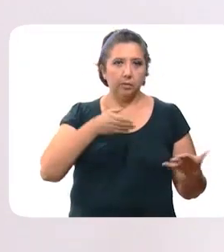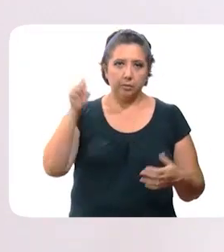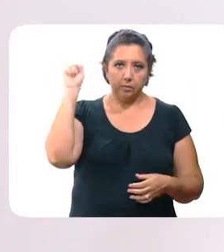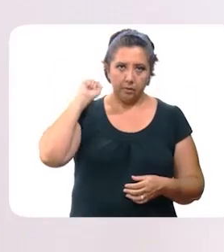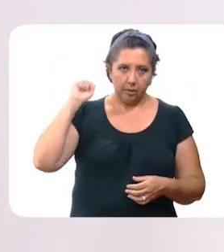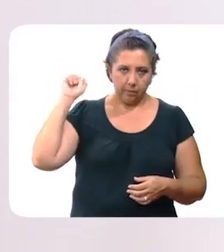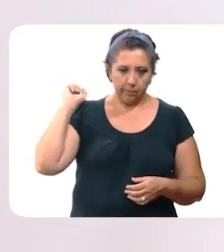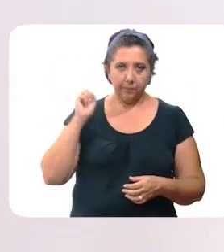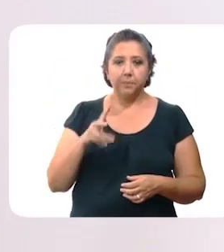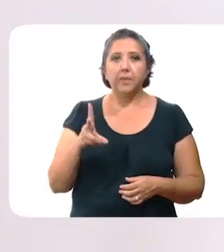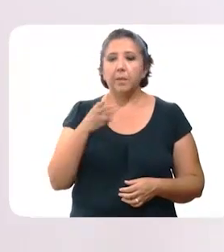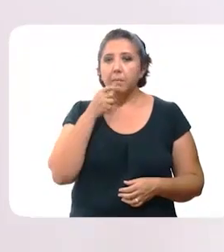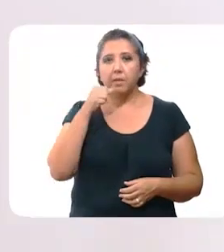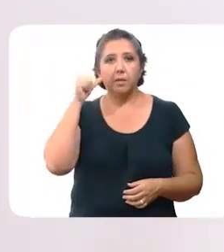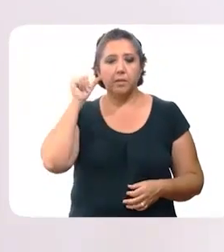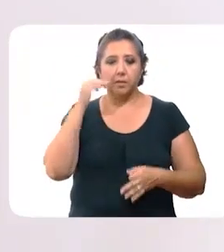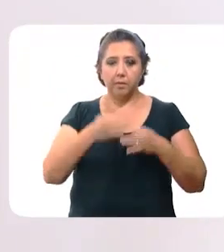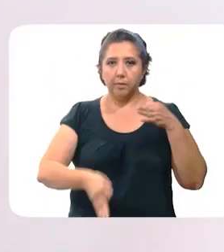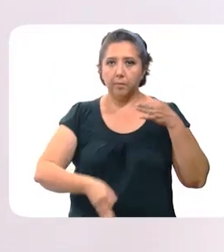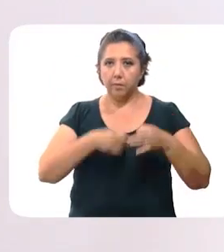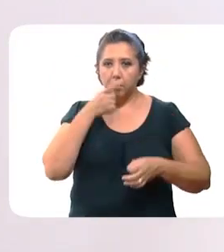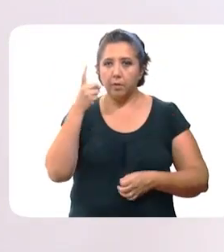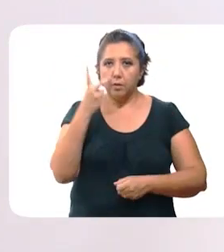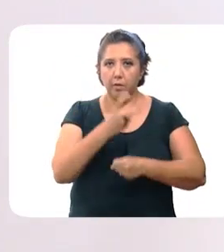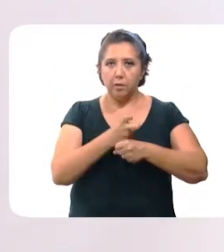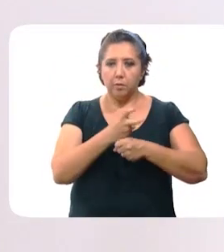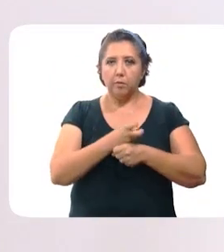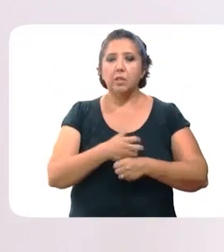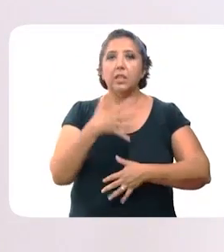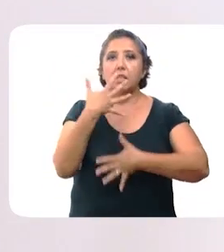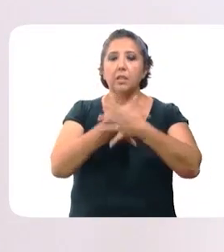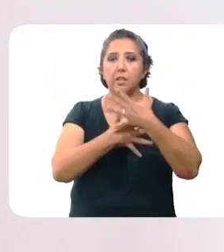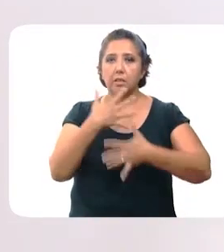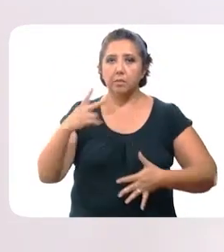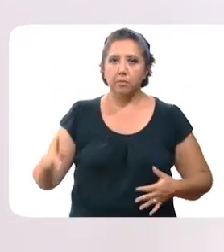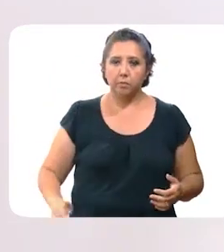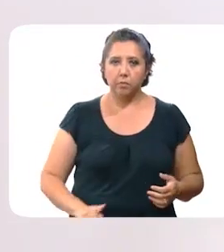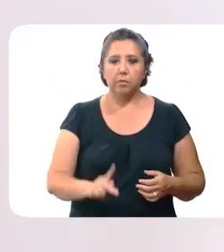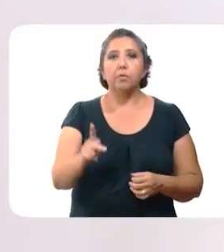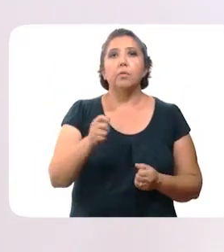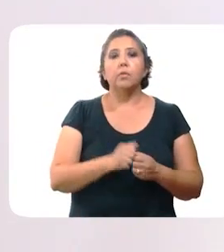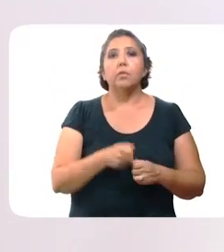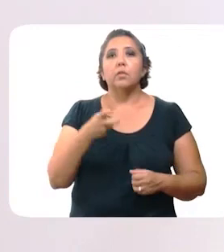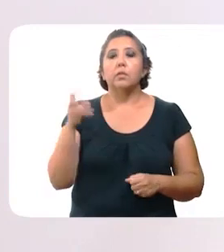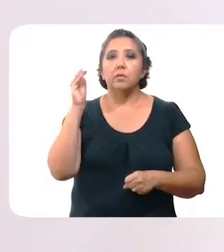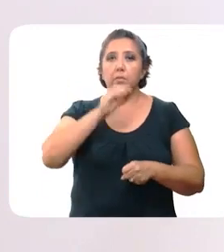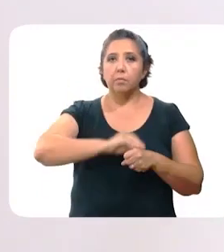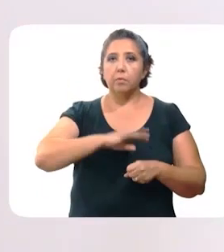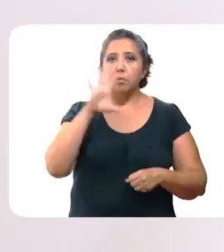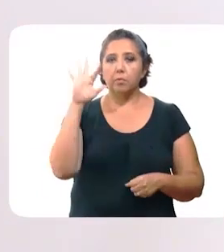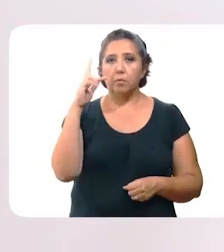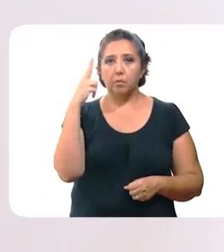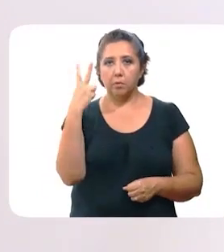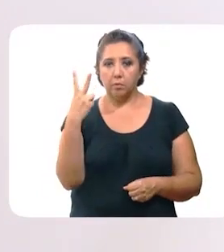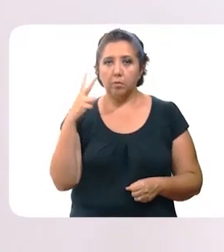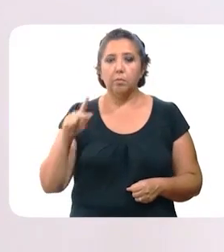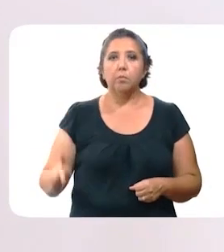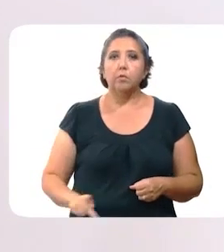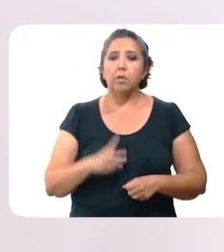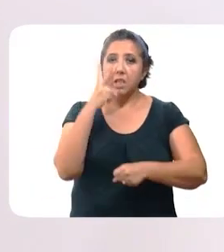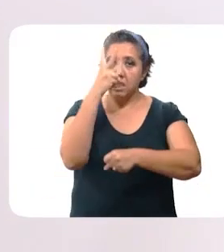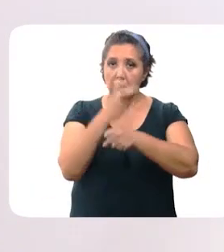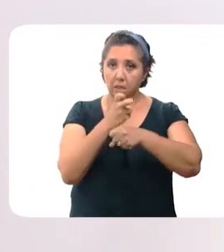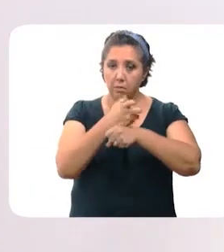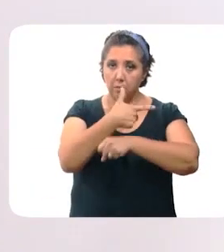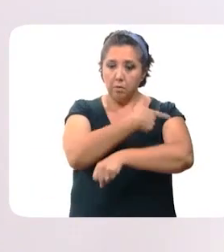sábado. También ayer concluyó la aplicación de segunda dosis en 15 municipios. Con esto suman 42 municipios que recibieron las